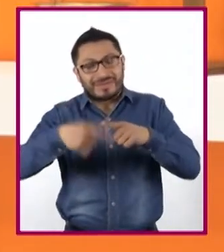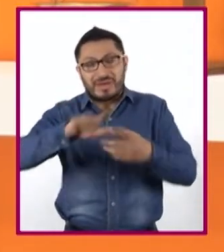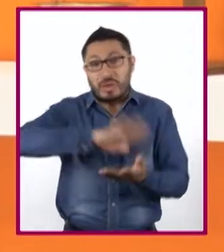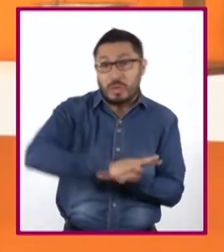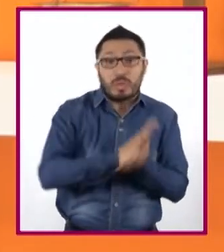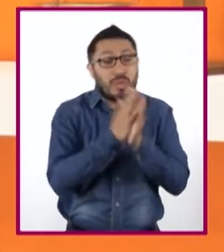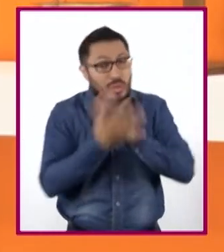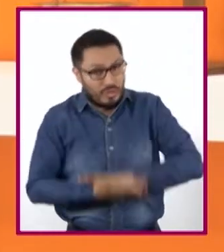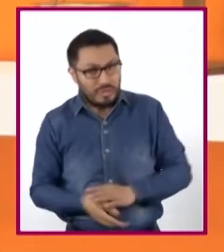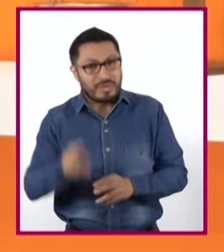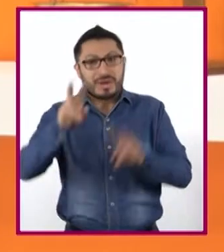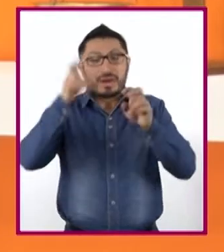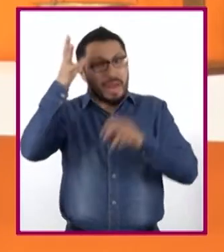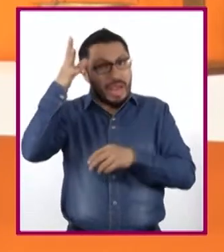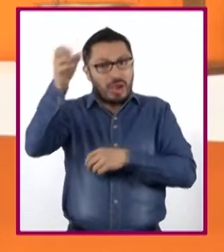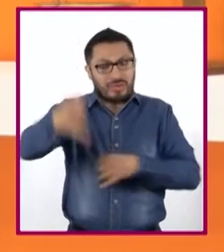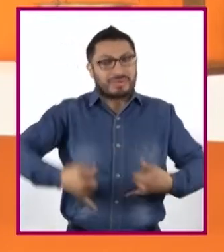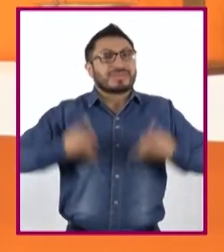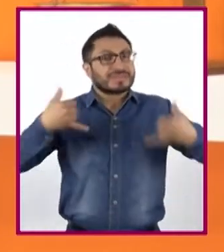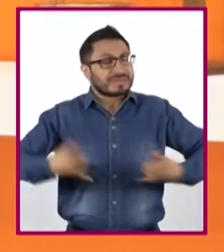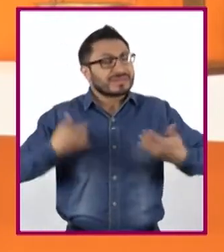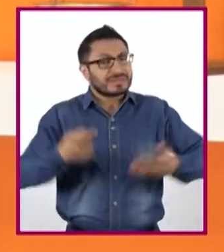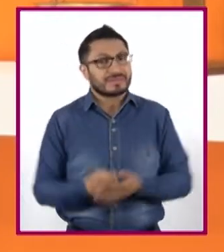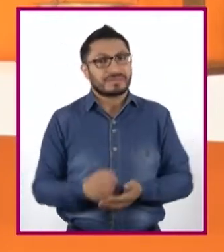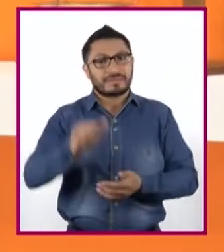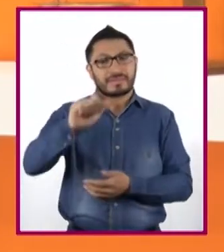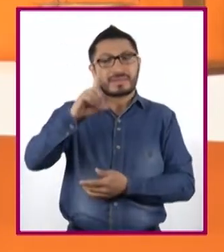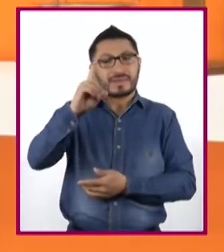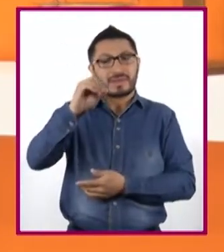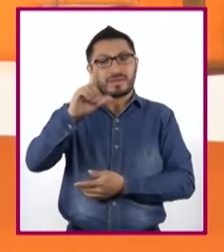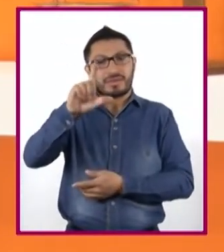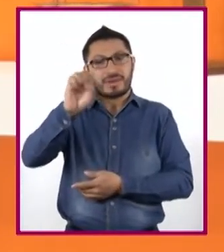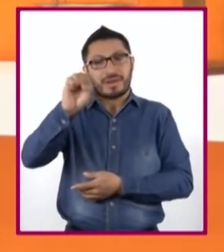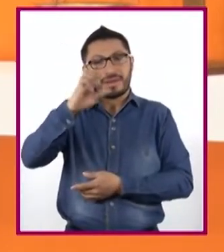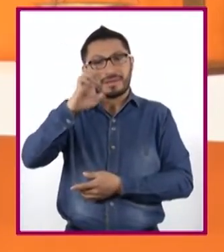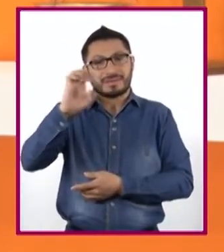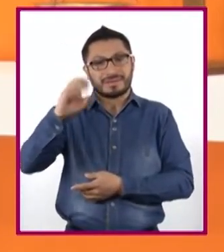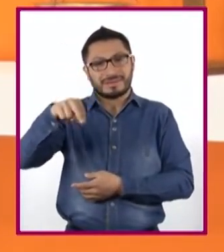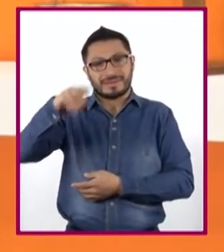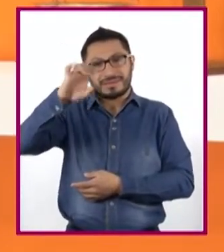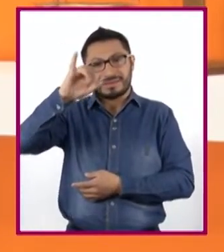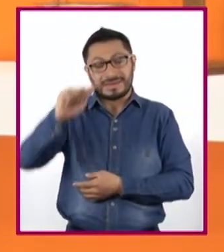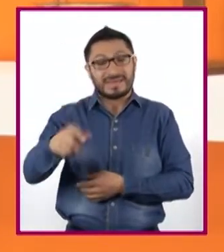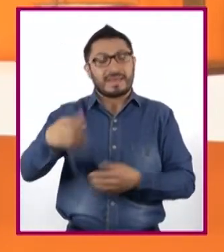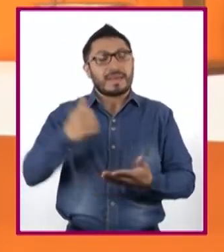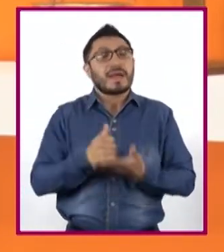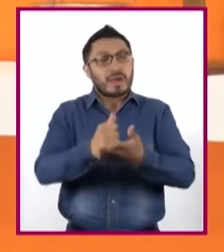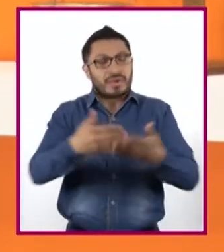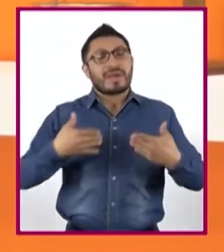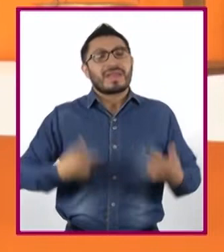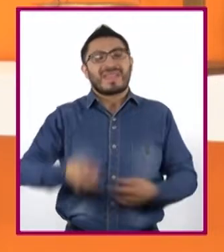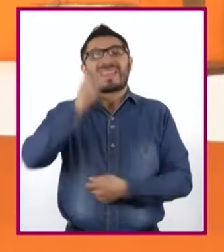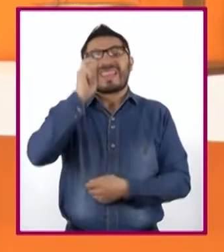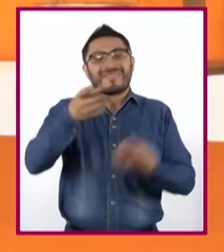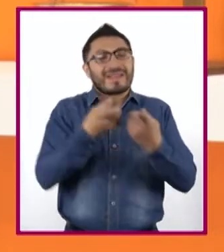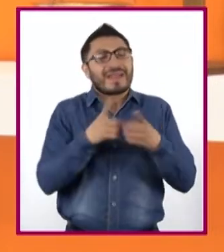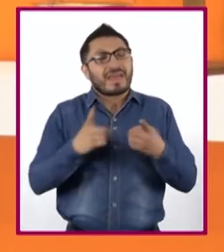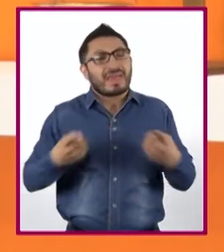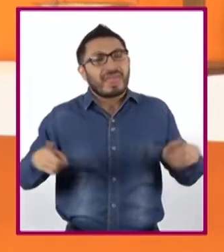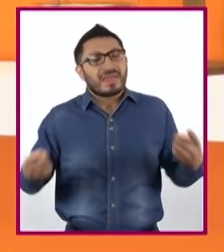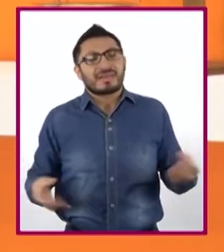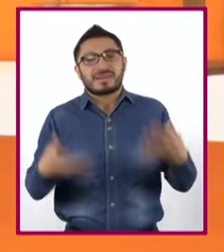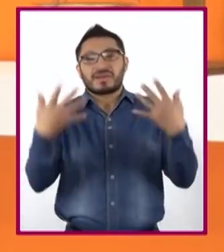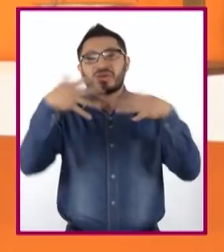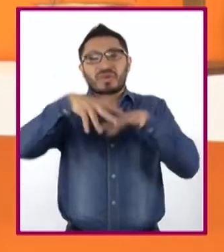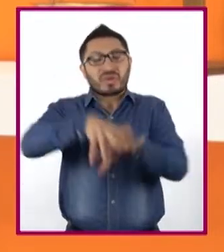sobre la adolescencia. Esto nos permitirá reconocer qué es eso que llamamos desarrollo integral de las y los